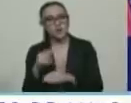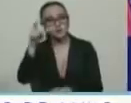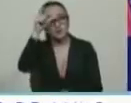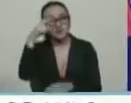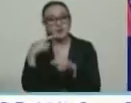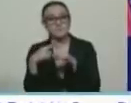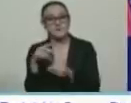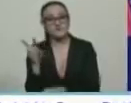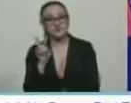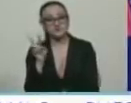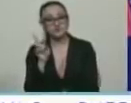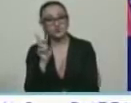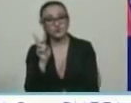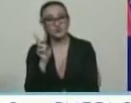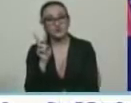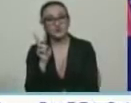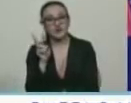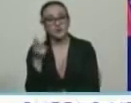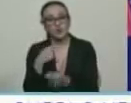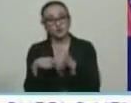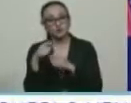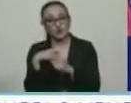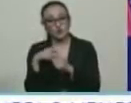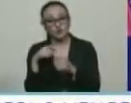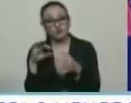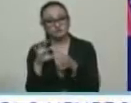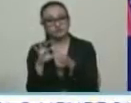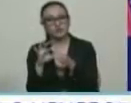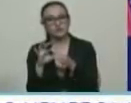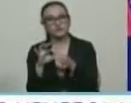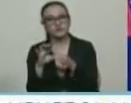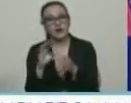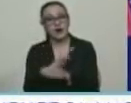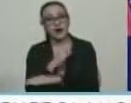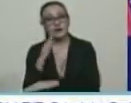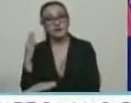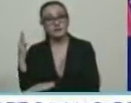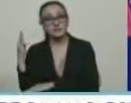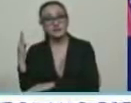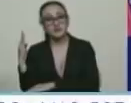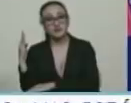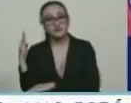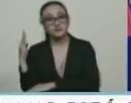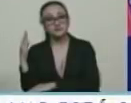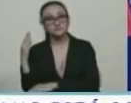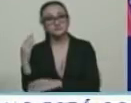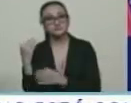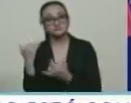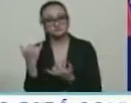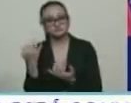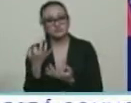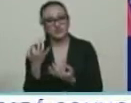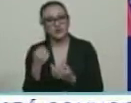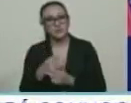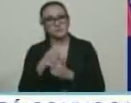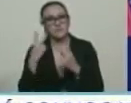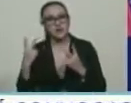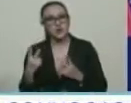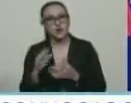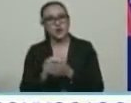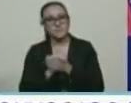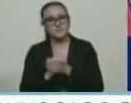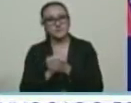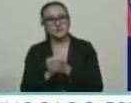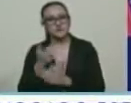y Venezuela. Es nuestro socio en la región de Caribe y nosotros damos muchísimo valor a nuestra